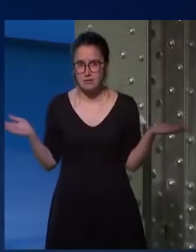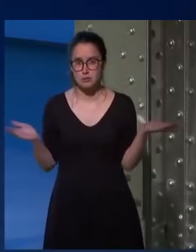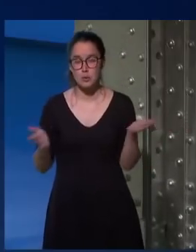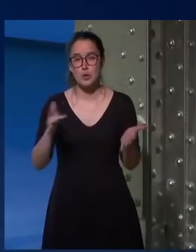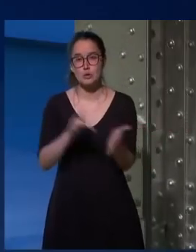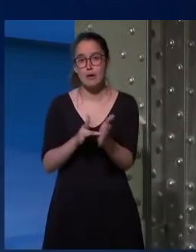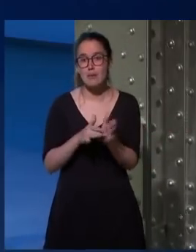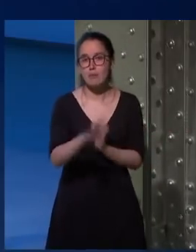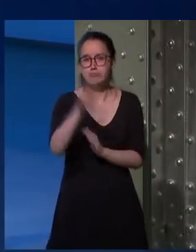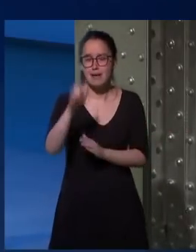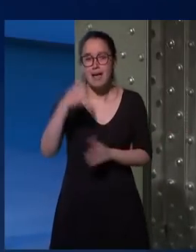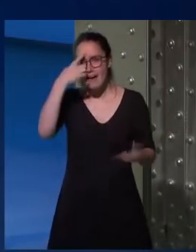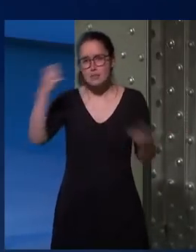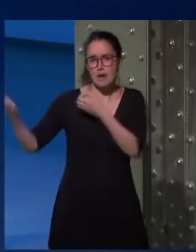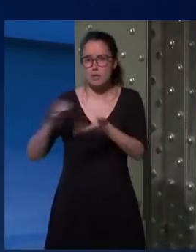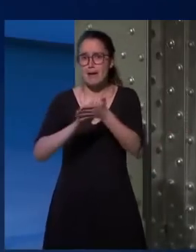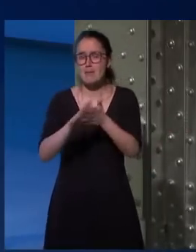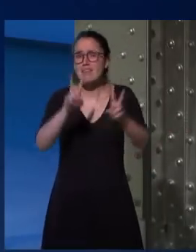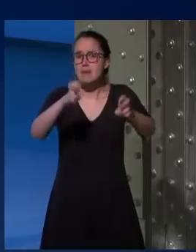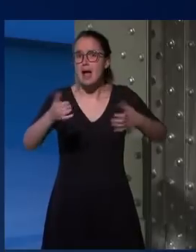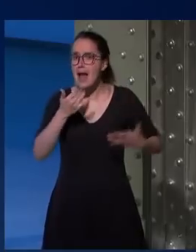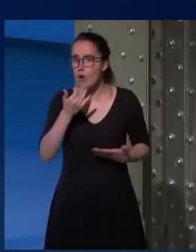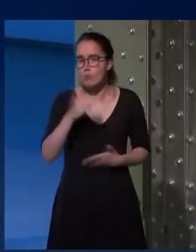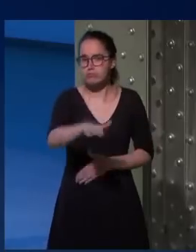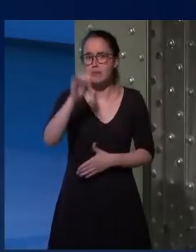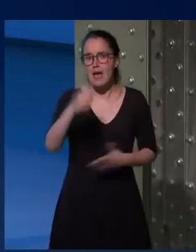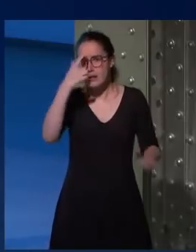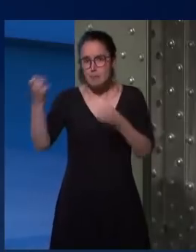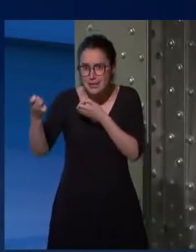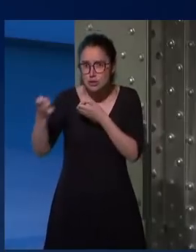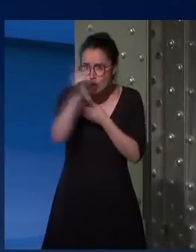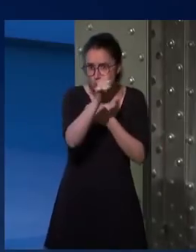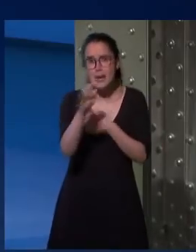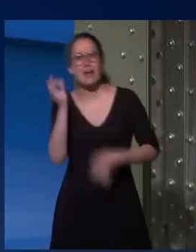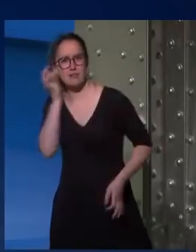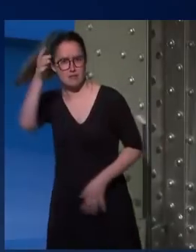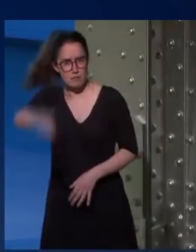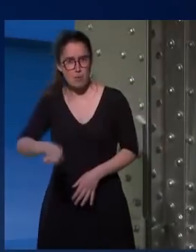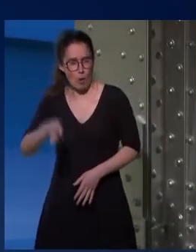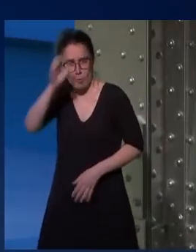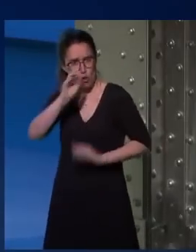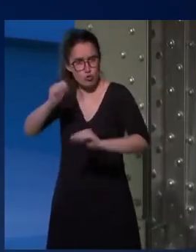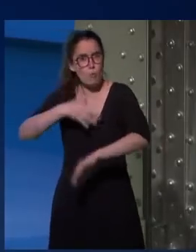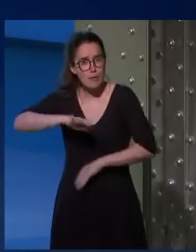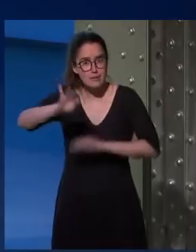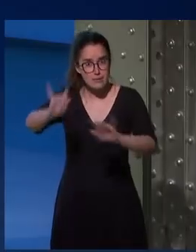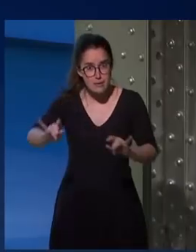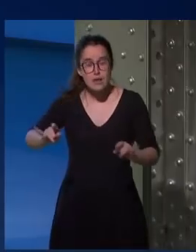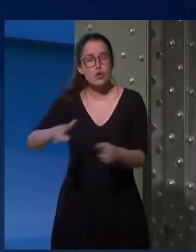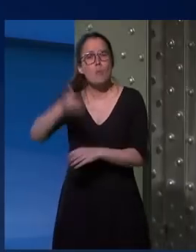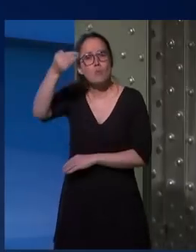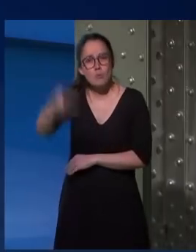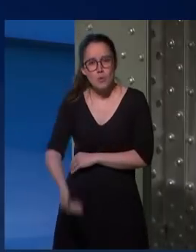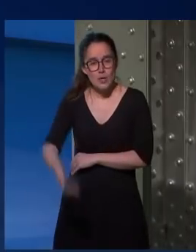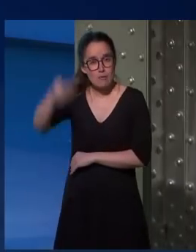cuando tengamos que llamar a expertos para que nos hablen sobre una materia, se llame a expertos, pero se llama también a expertas, porque también ellas nos pueden dar su opinión, ¿no? Y en eso es